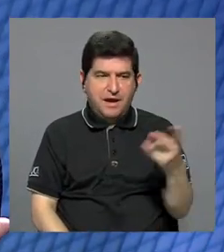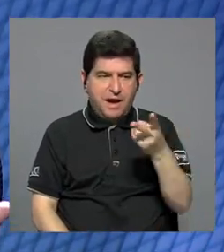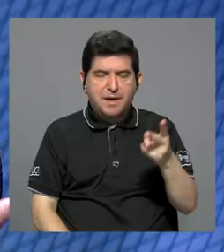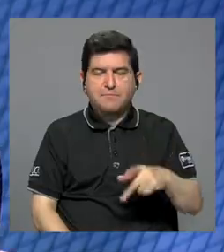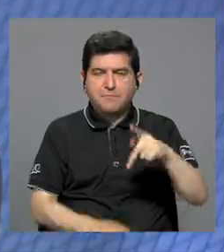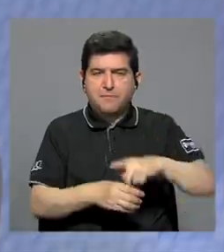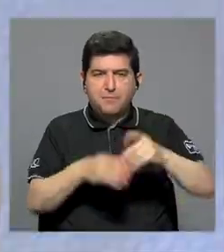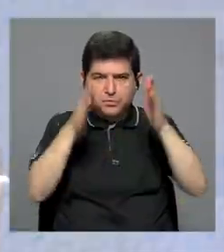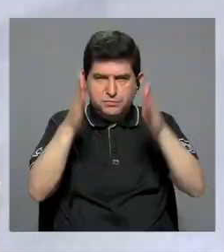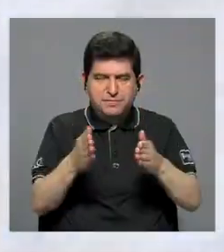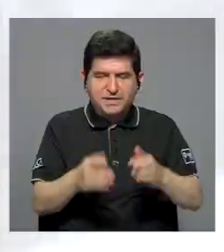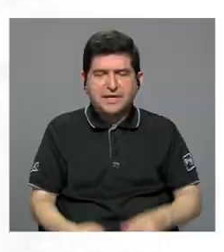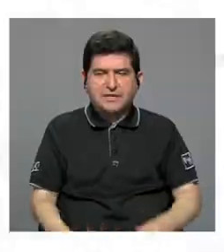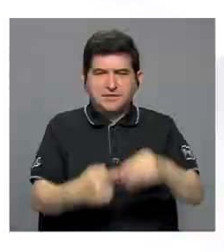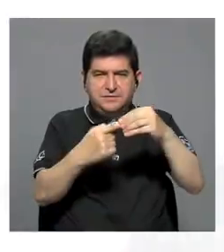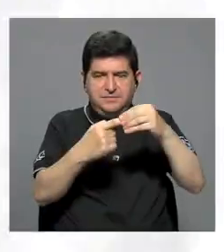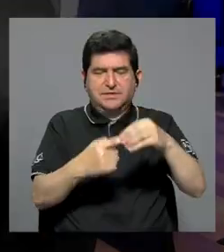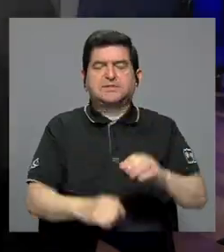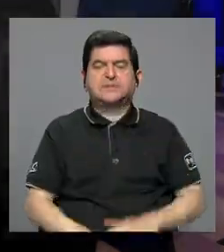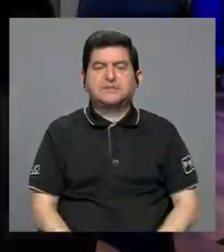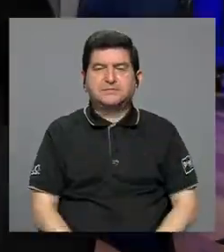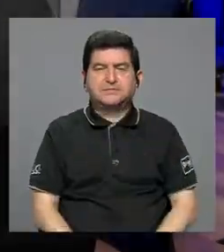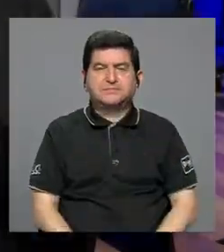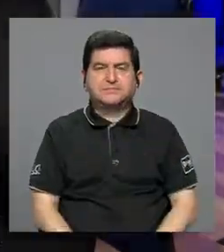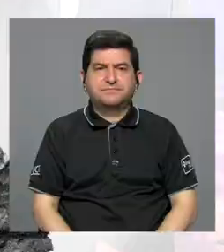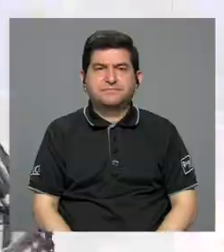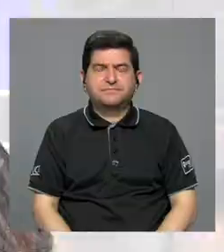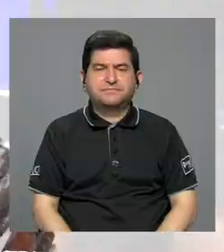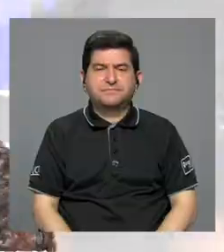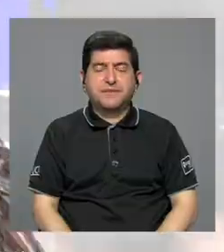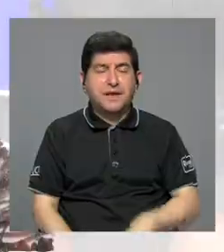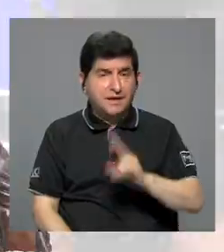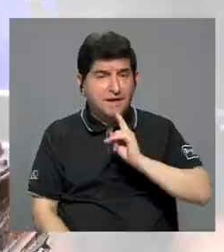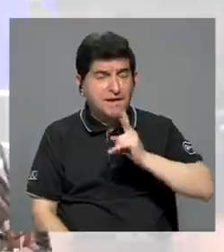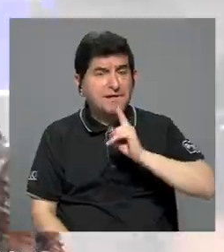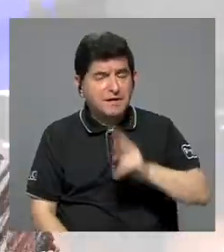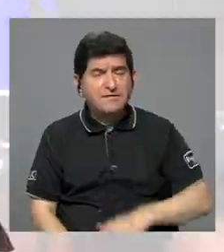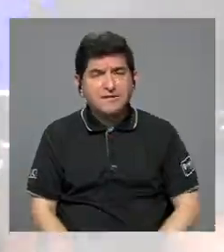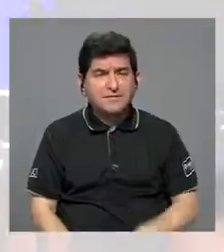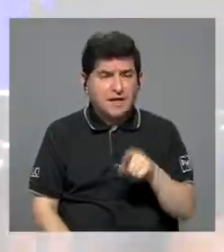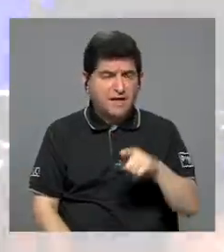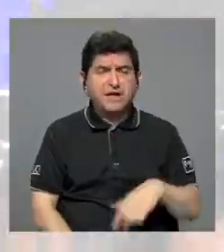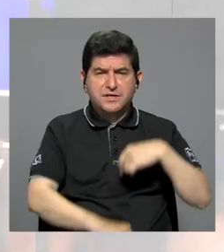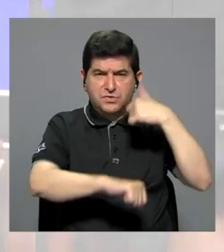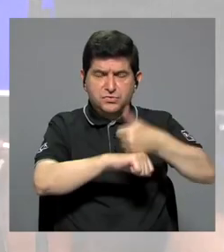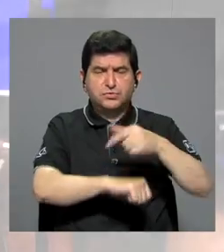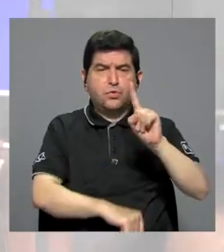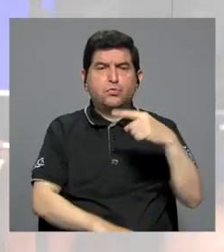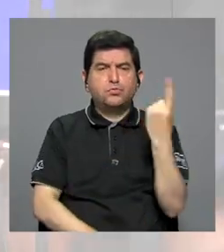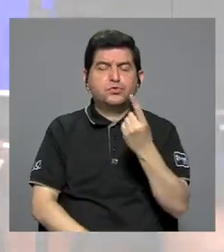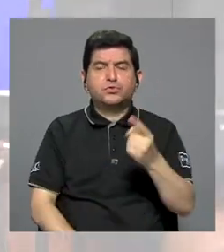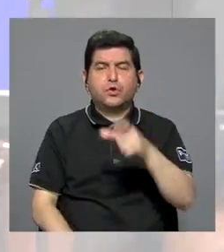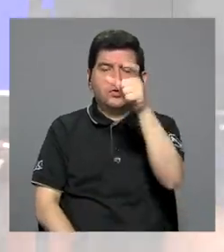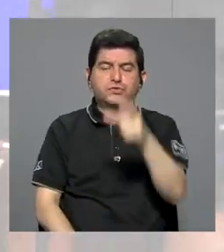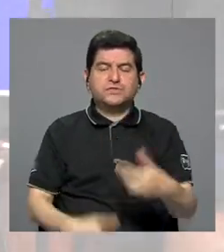la antagónica, o los dos son protagónicos, no lo sé, en realidad conforman un solo ser